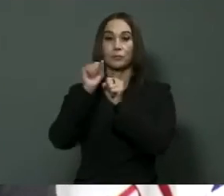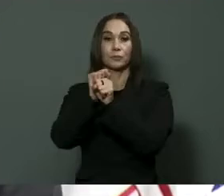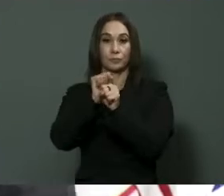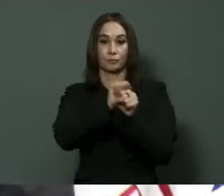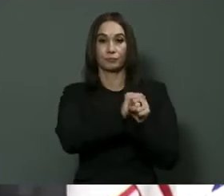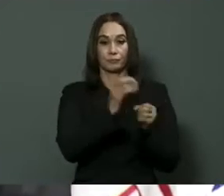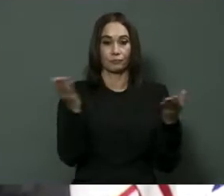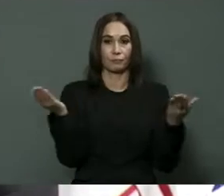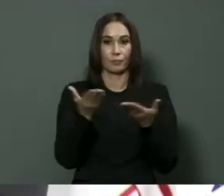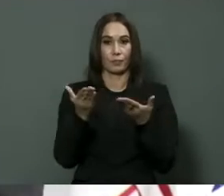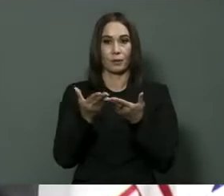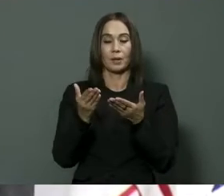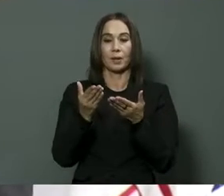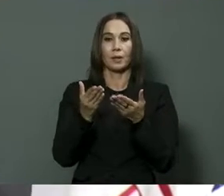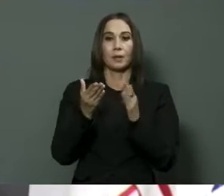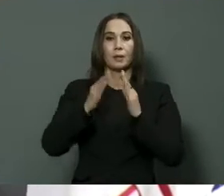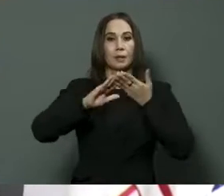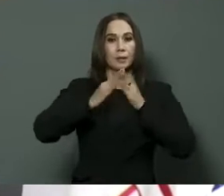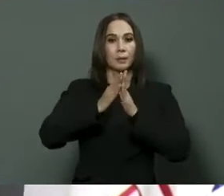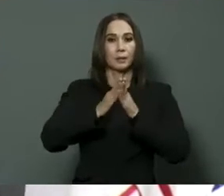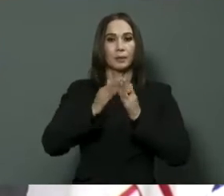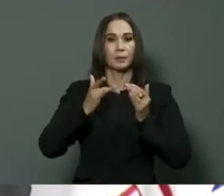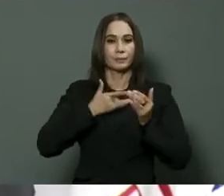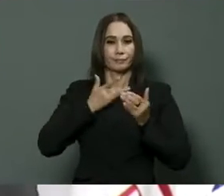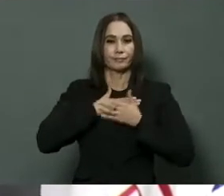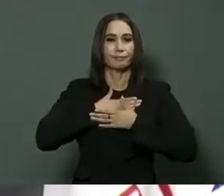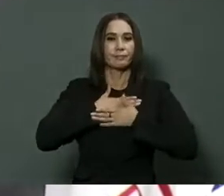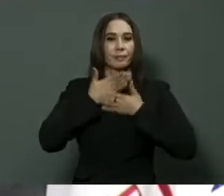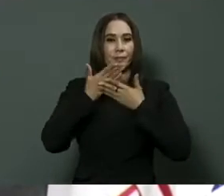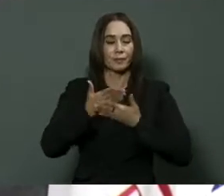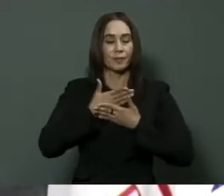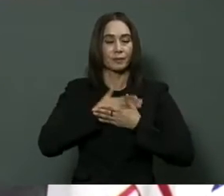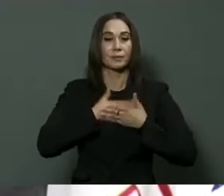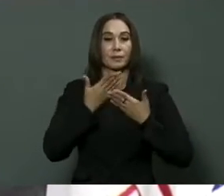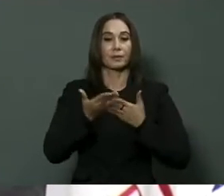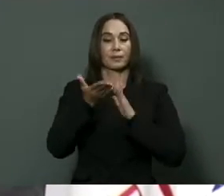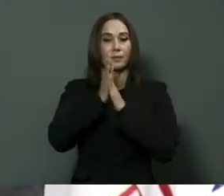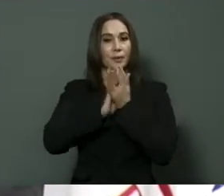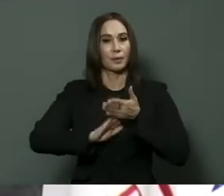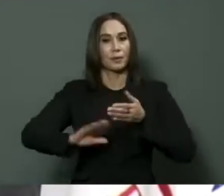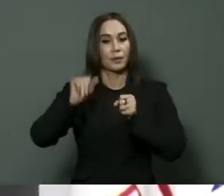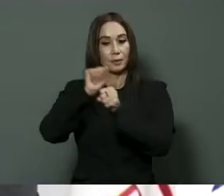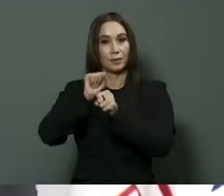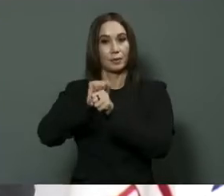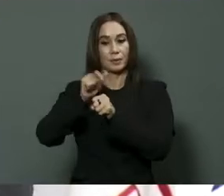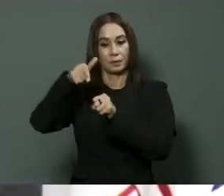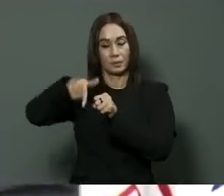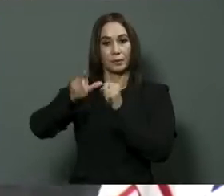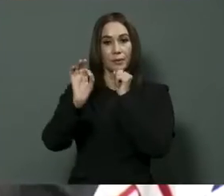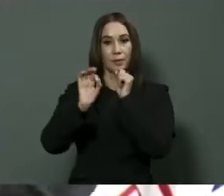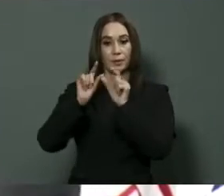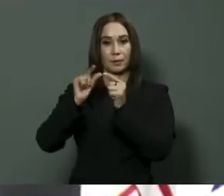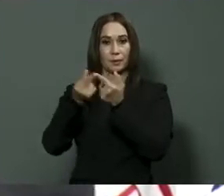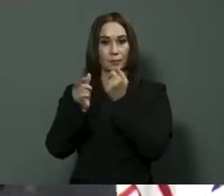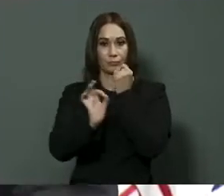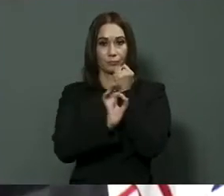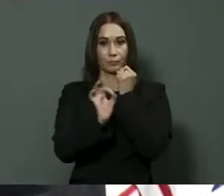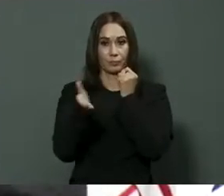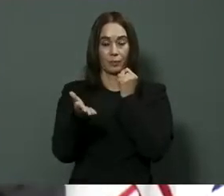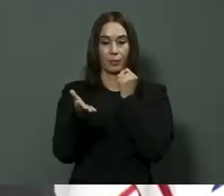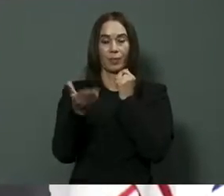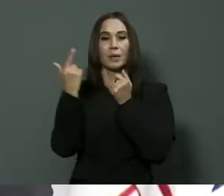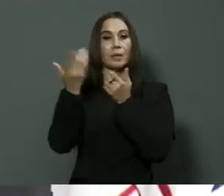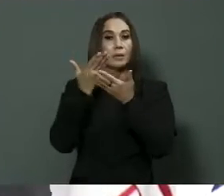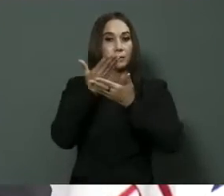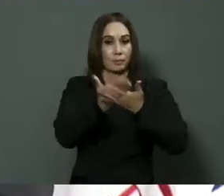y que la población se sienta satisfecha con las actuaciones de la Dirección Nacional de Control de Drogas dentro de este plan. Siempre de la